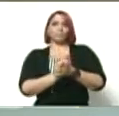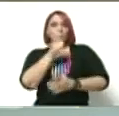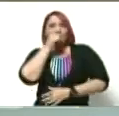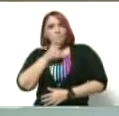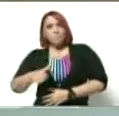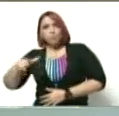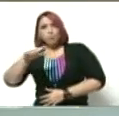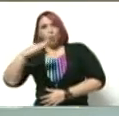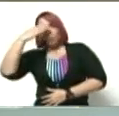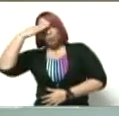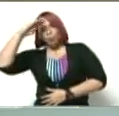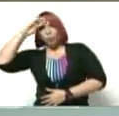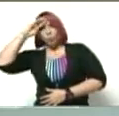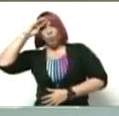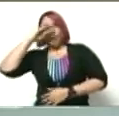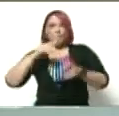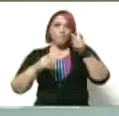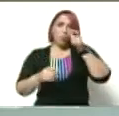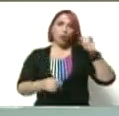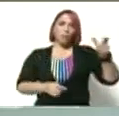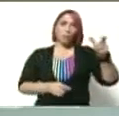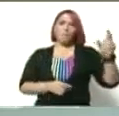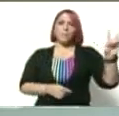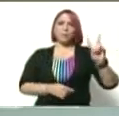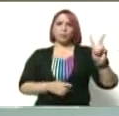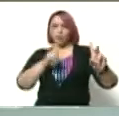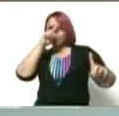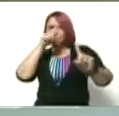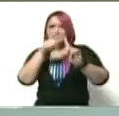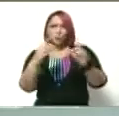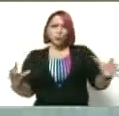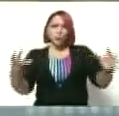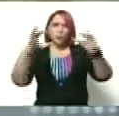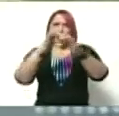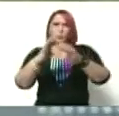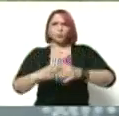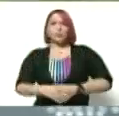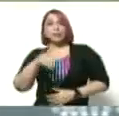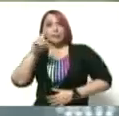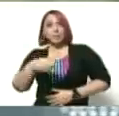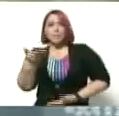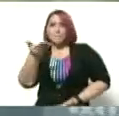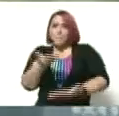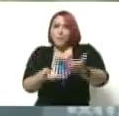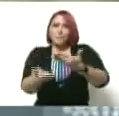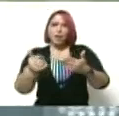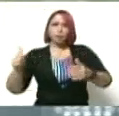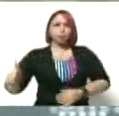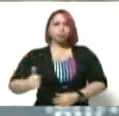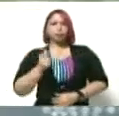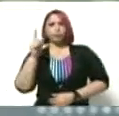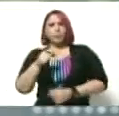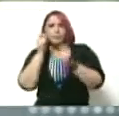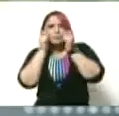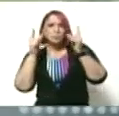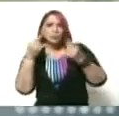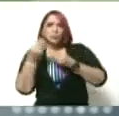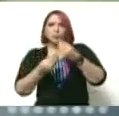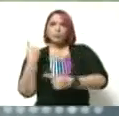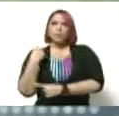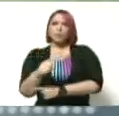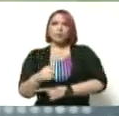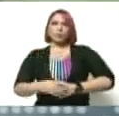y el pueblo de venezuela marcó un hito en nuestra historia de las relaciones pero también en la cooperación el impacto que ha tenido